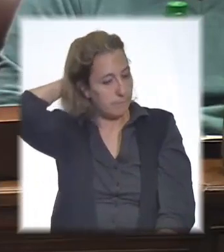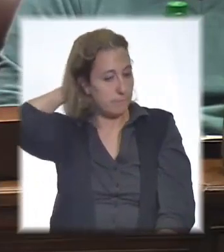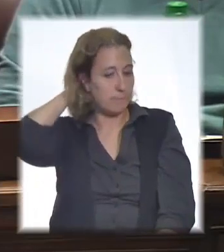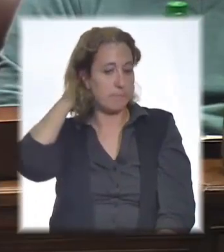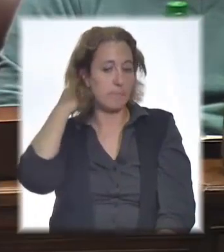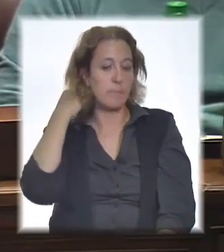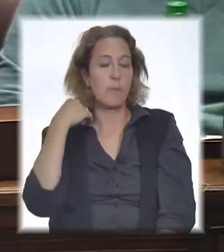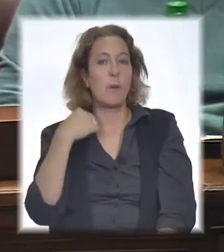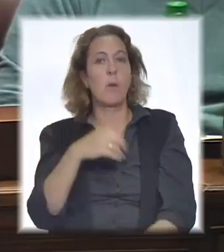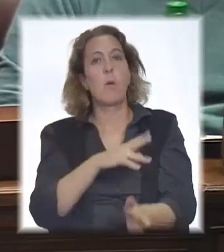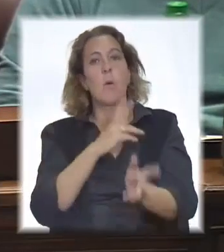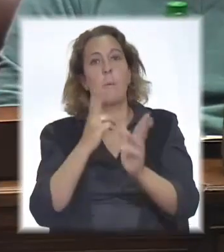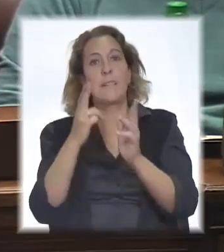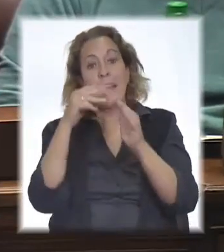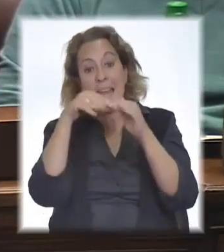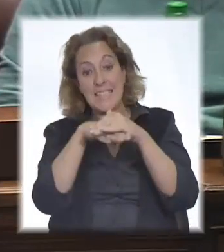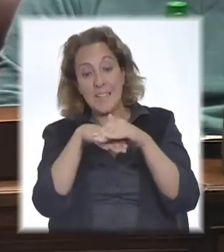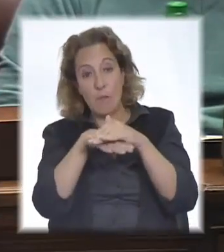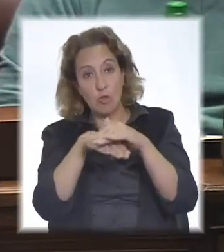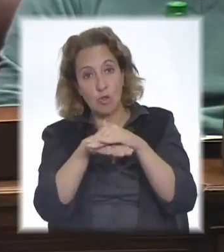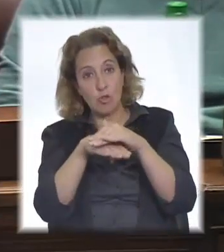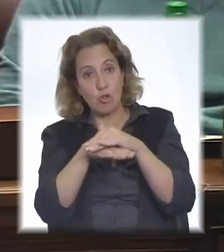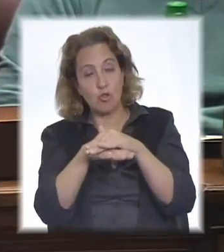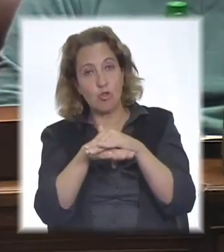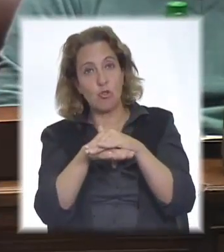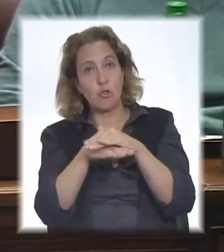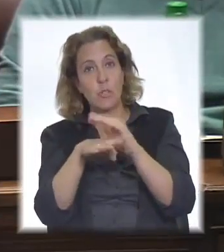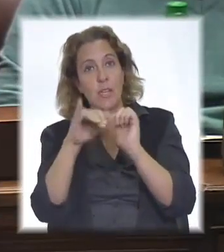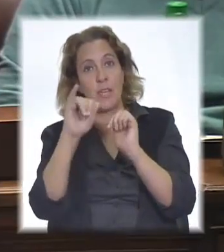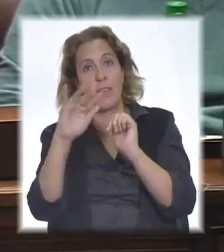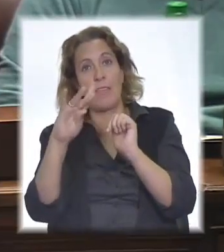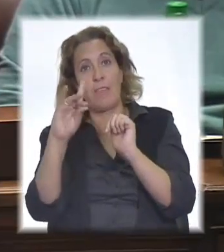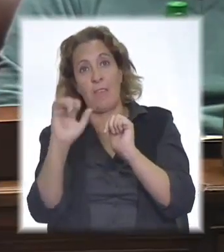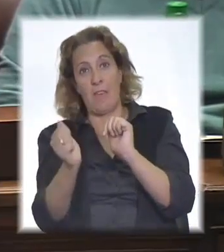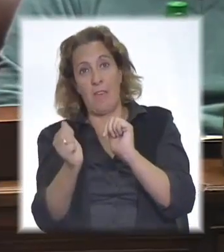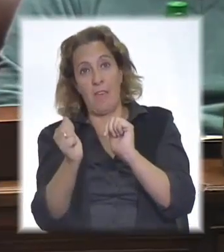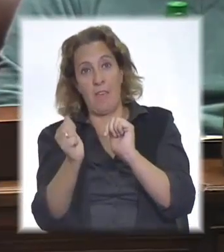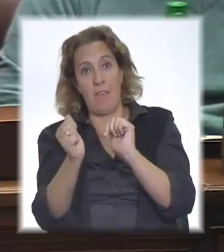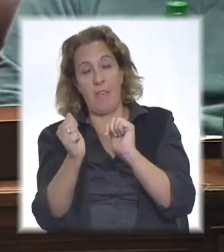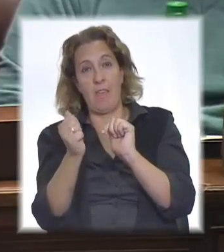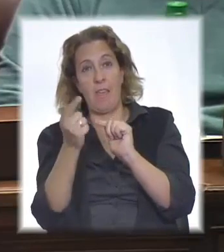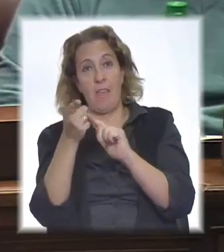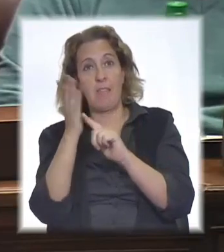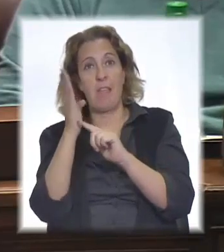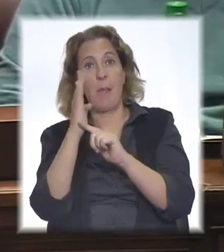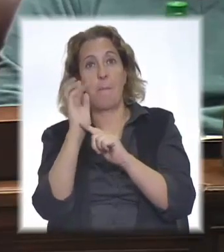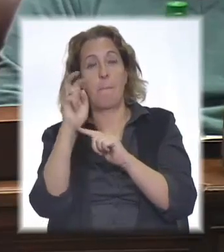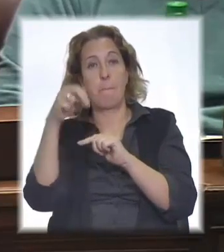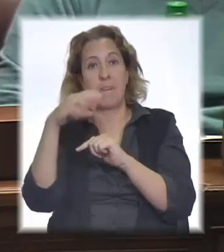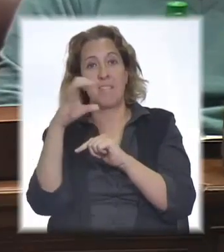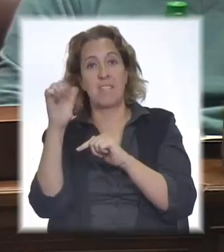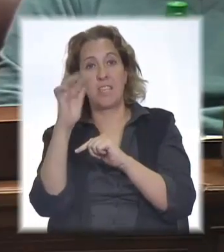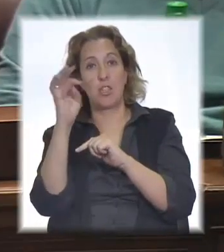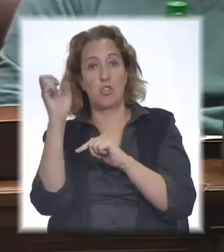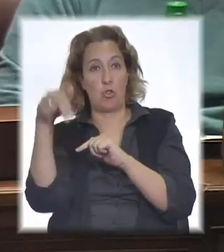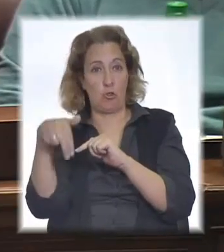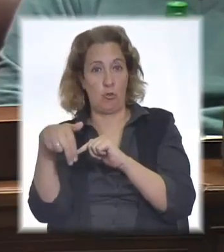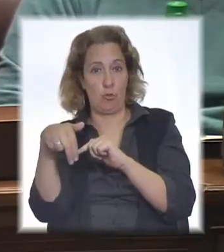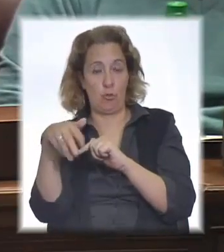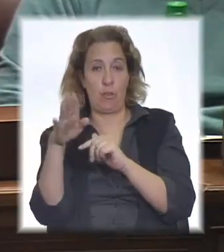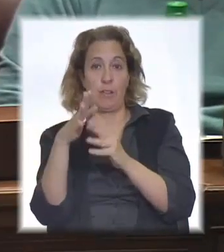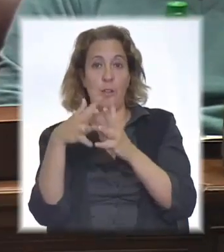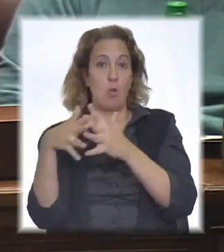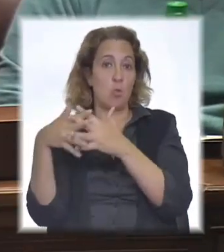una parte de los archivos de idea vilariño están en princeton en estados unidos